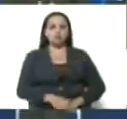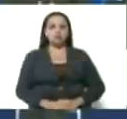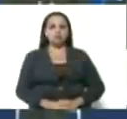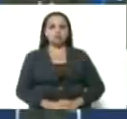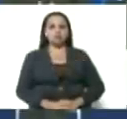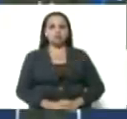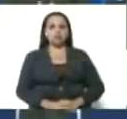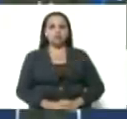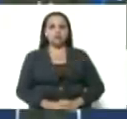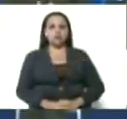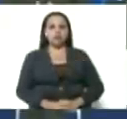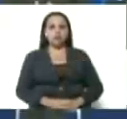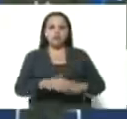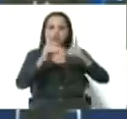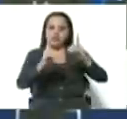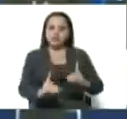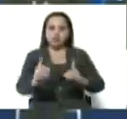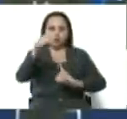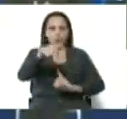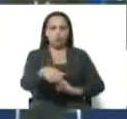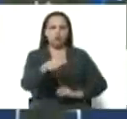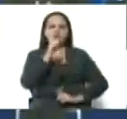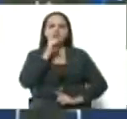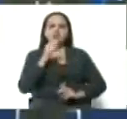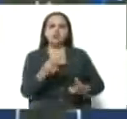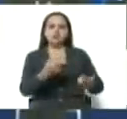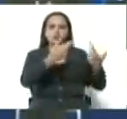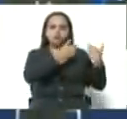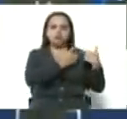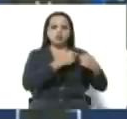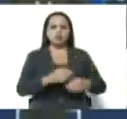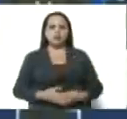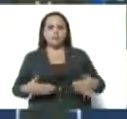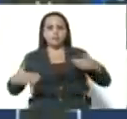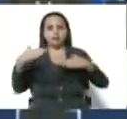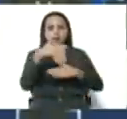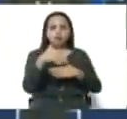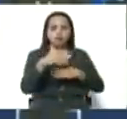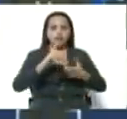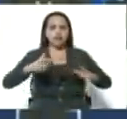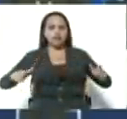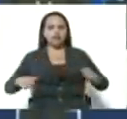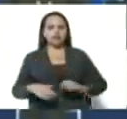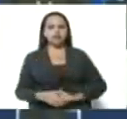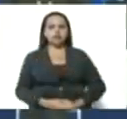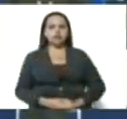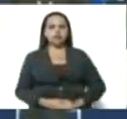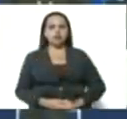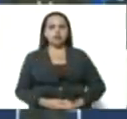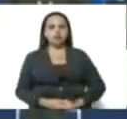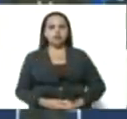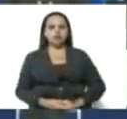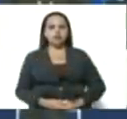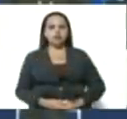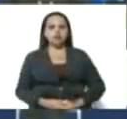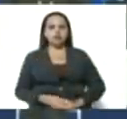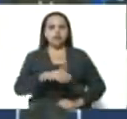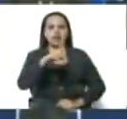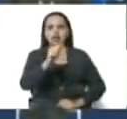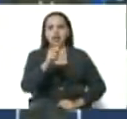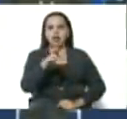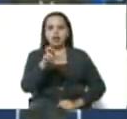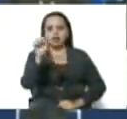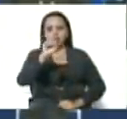de fino al ciudadano mayor general domingo antonio hernández flores